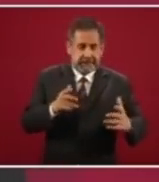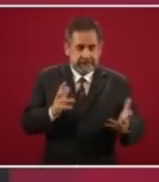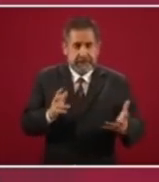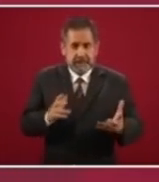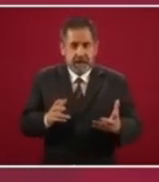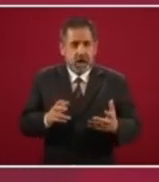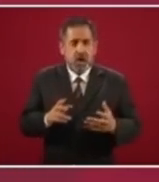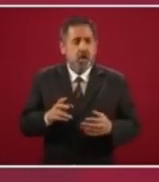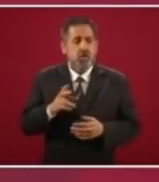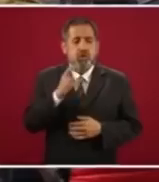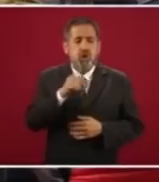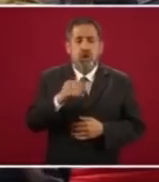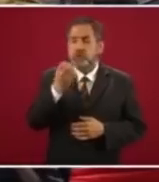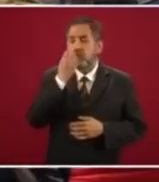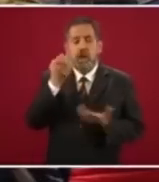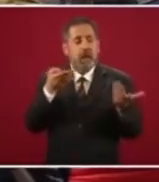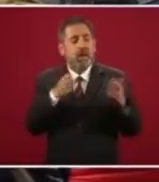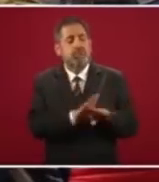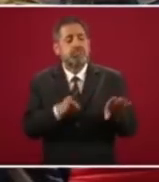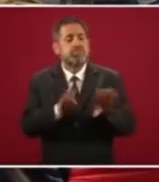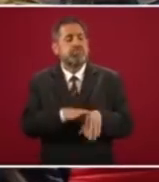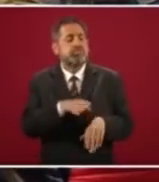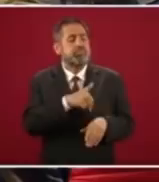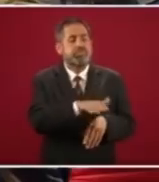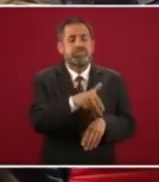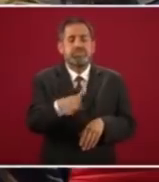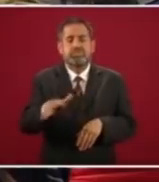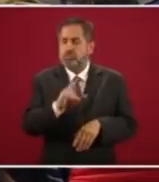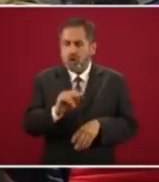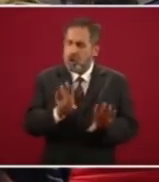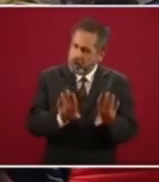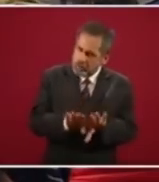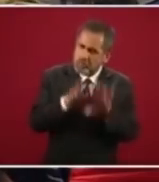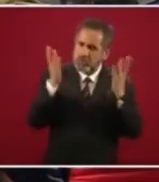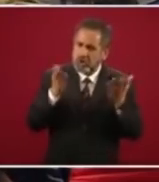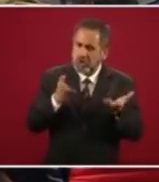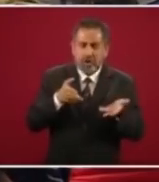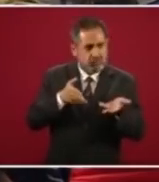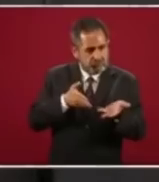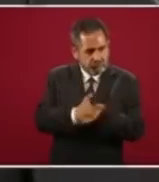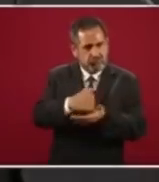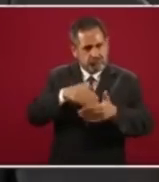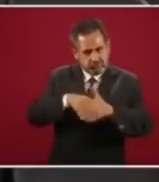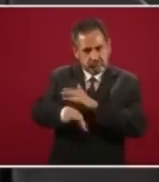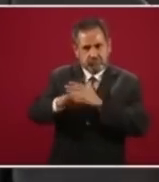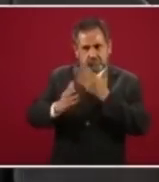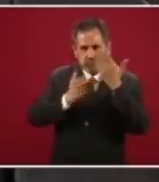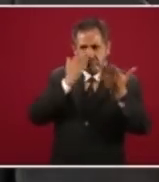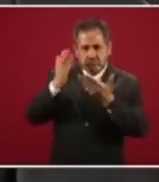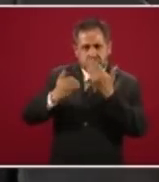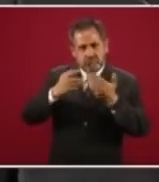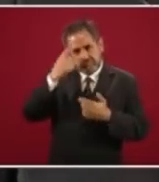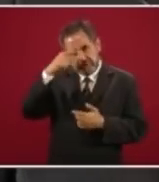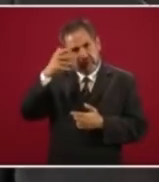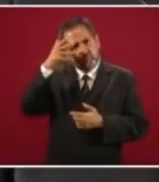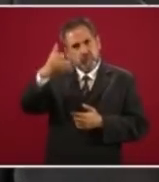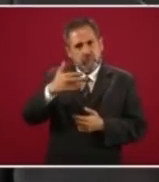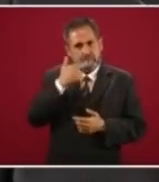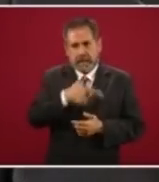no sean rechazados y que tengan la posibilidad de estudiar.